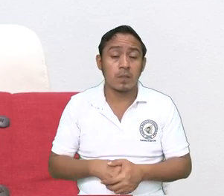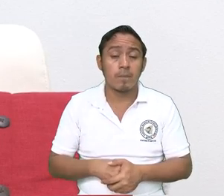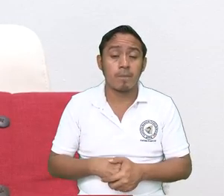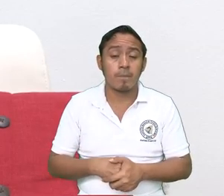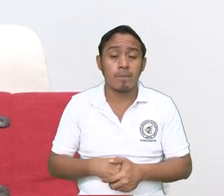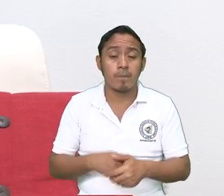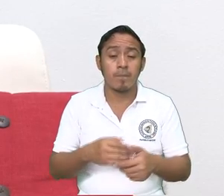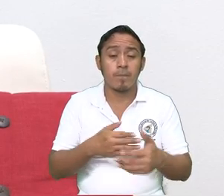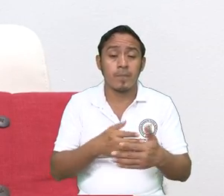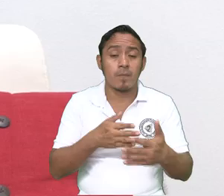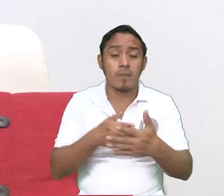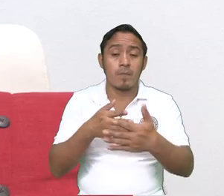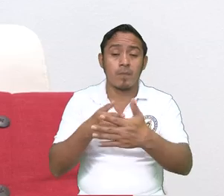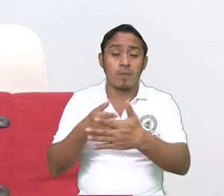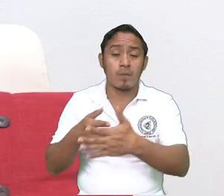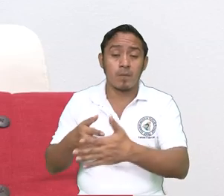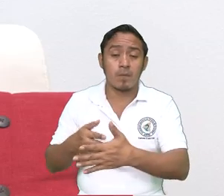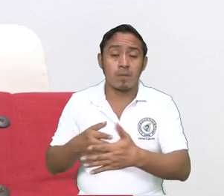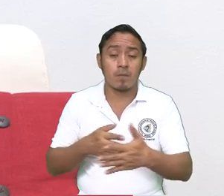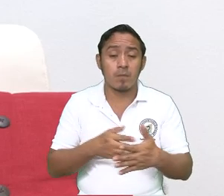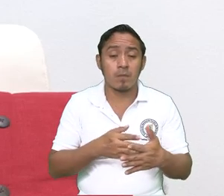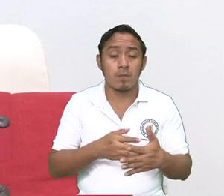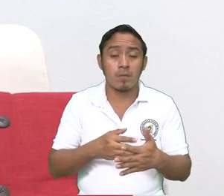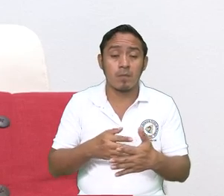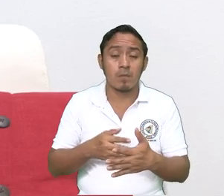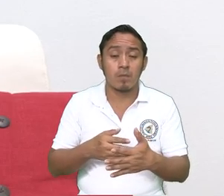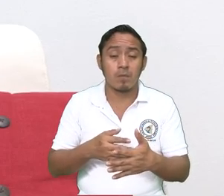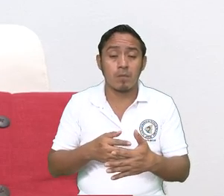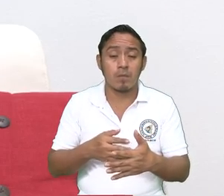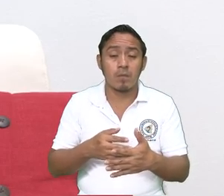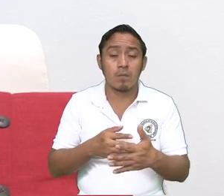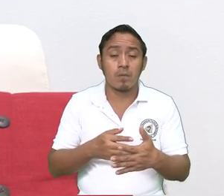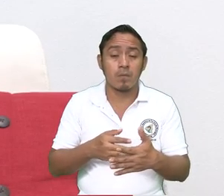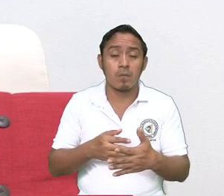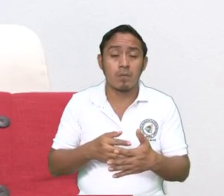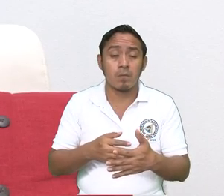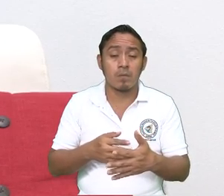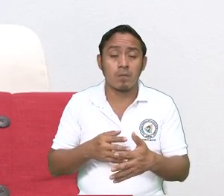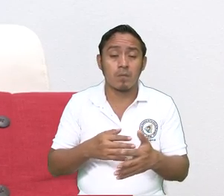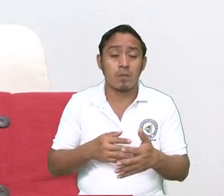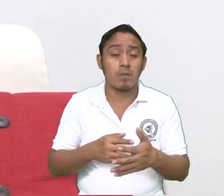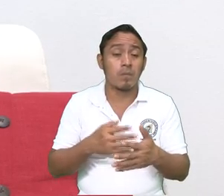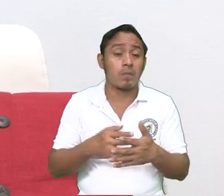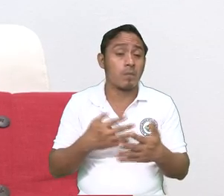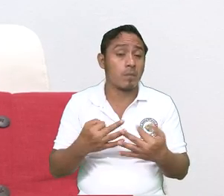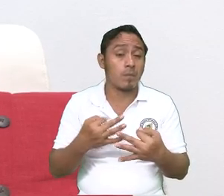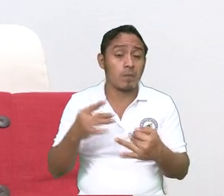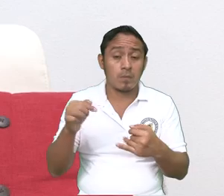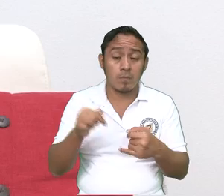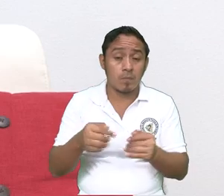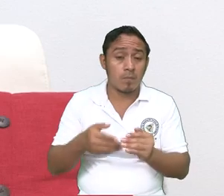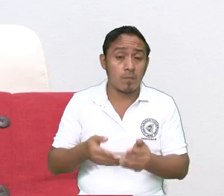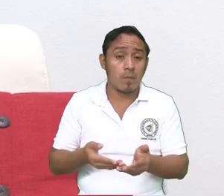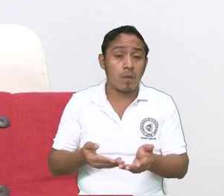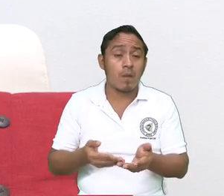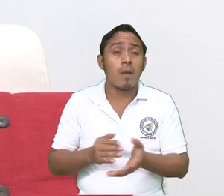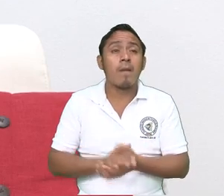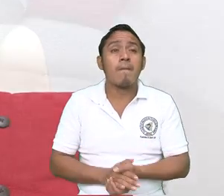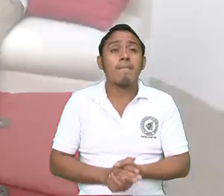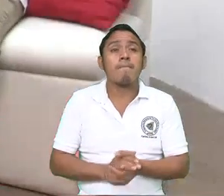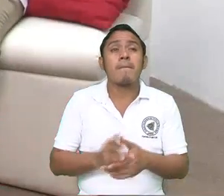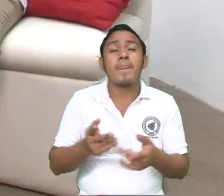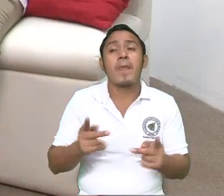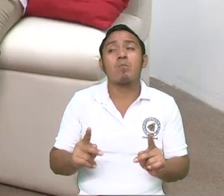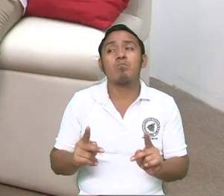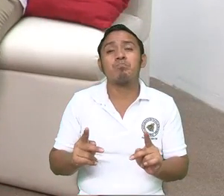a limitar o detener el progreso de una enfermedad que viene en camino pero si pues hay que